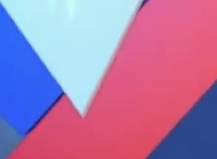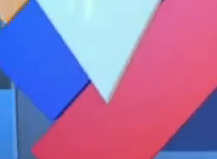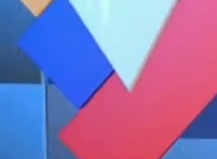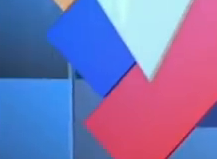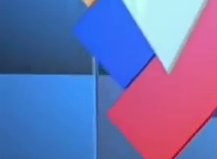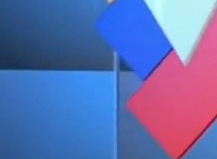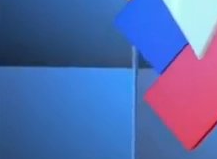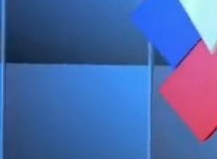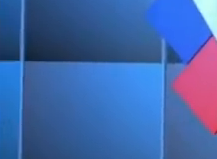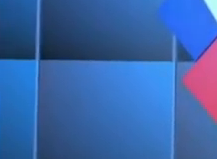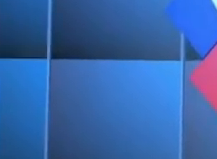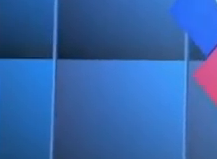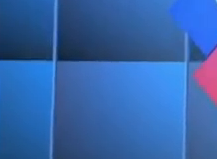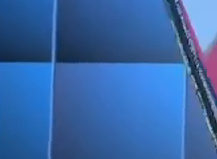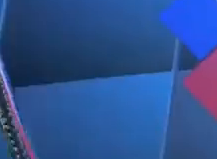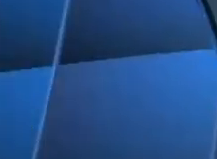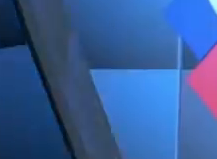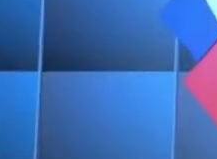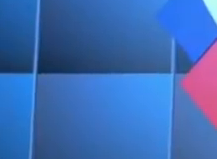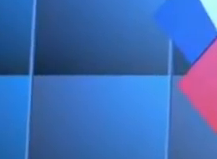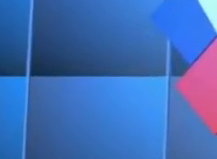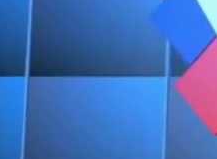Consulta 2018.